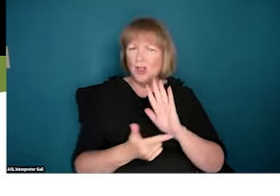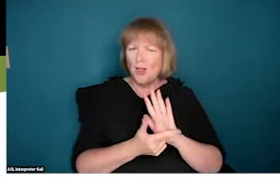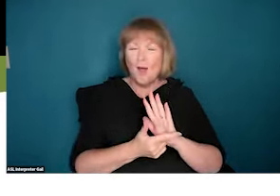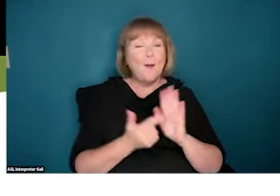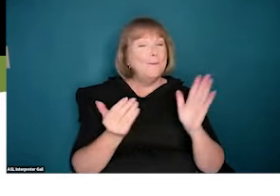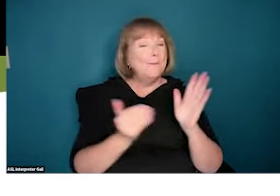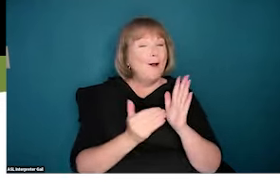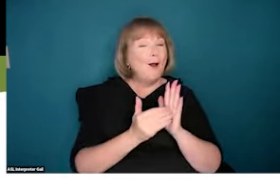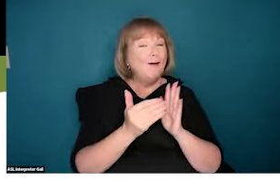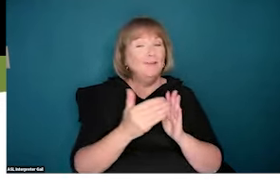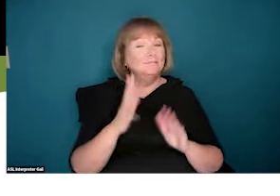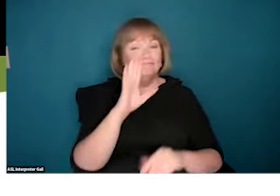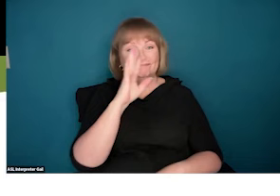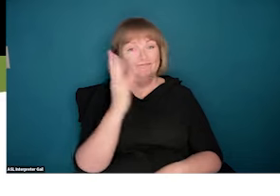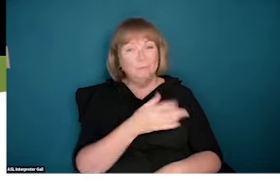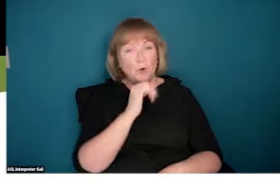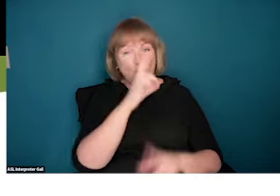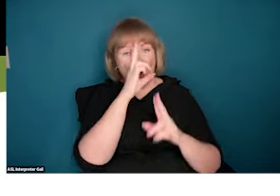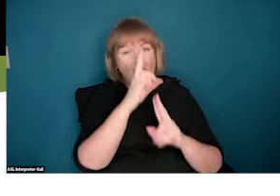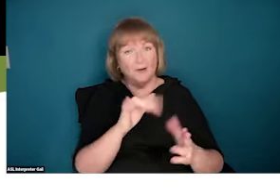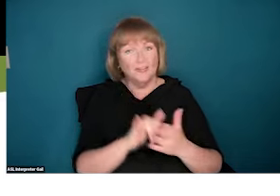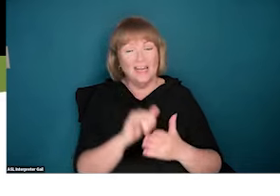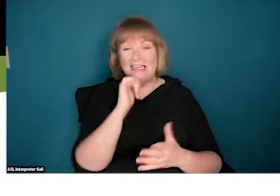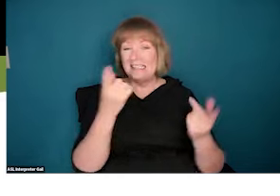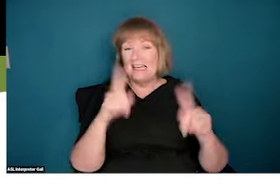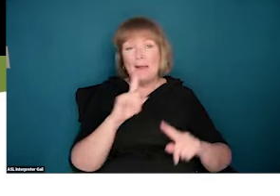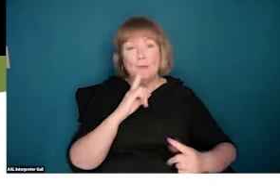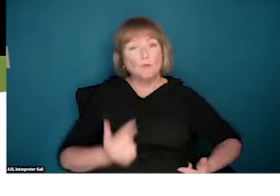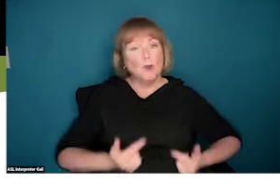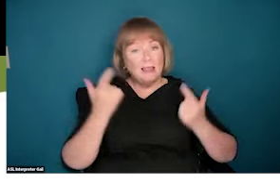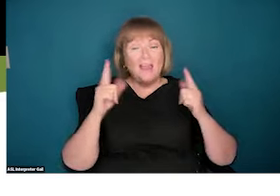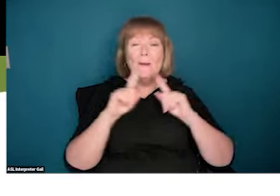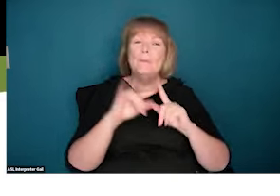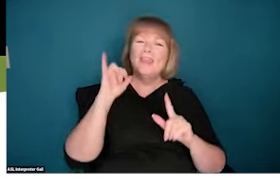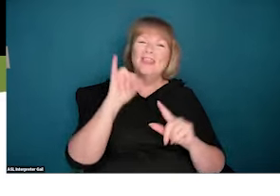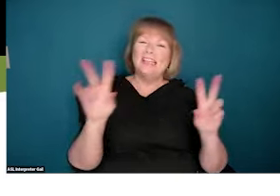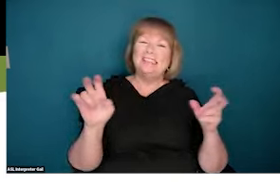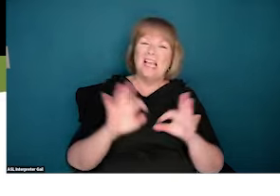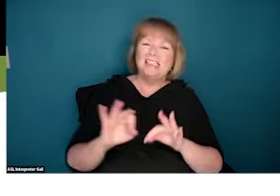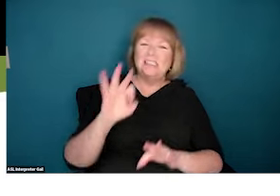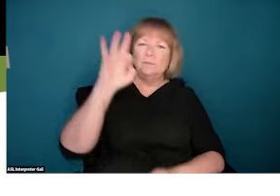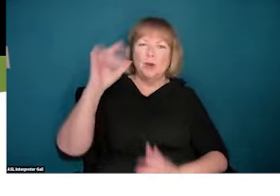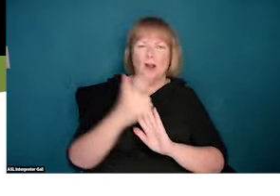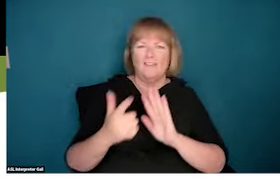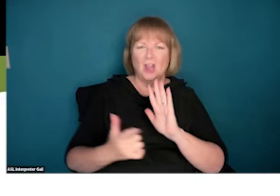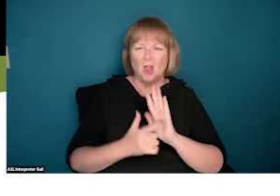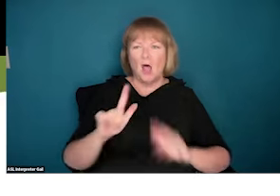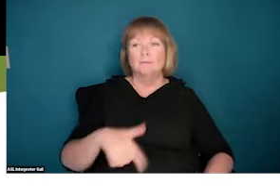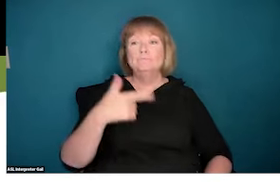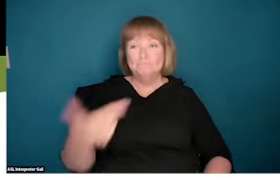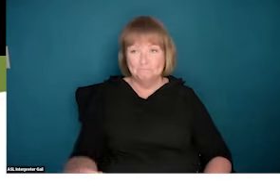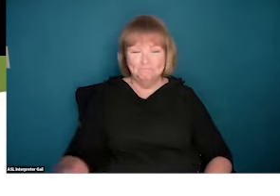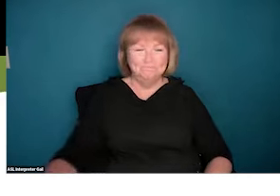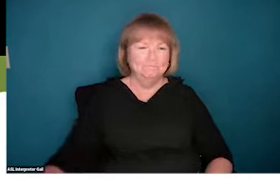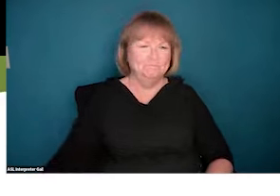esfuerzos diligentes de identificar y o hacer honor a las preferencias del individuo con respecto